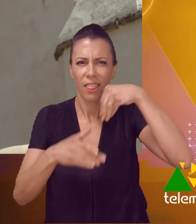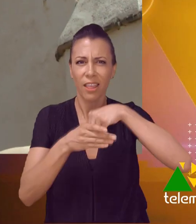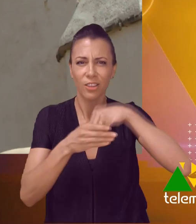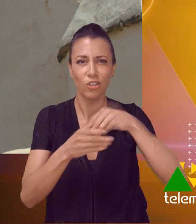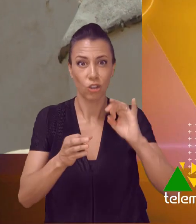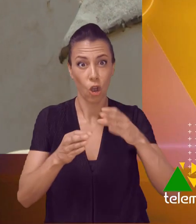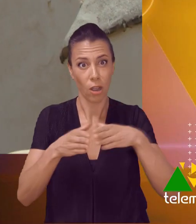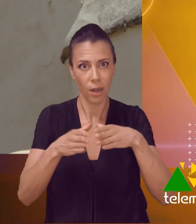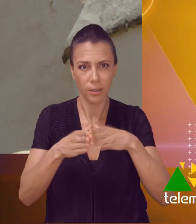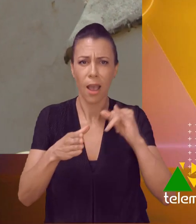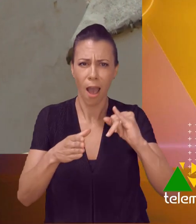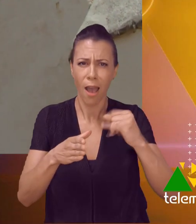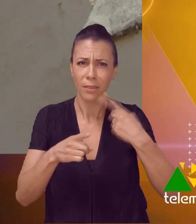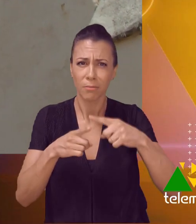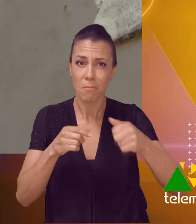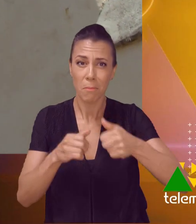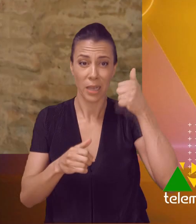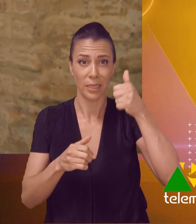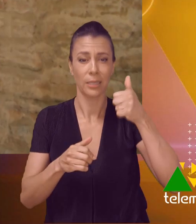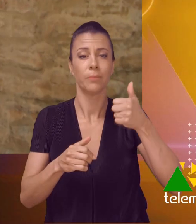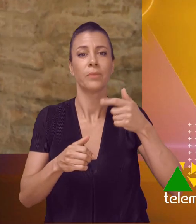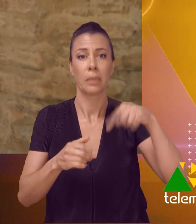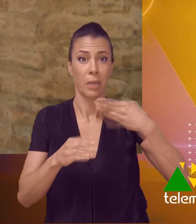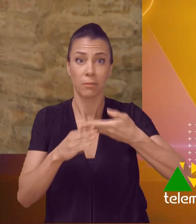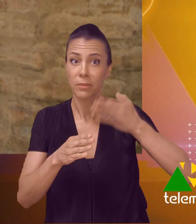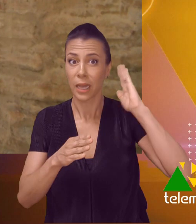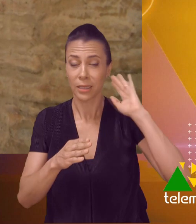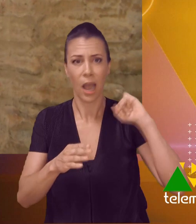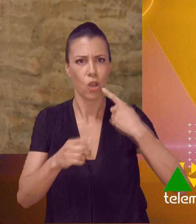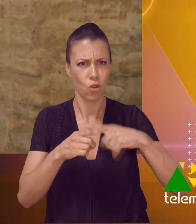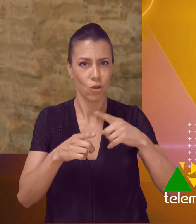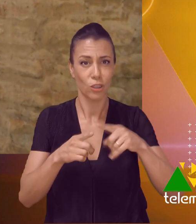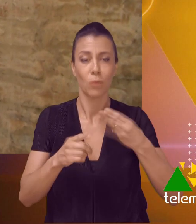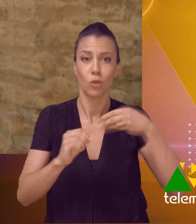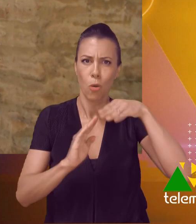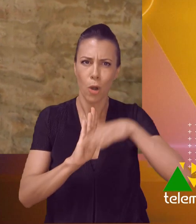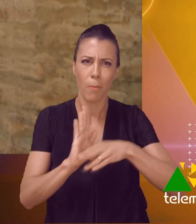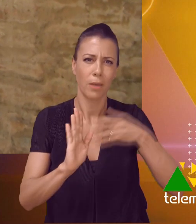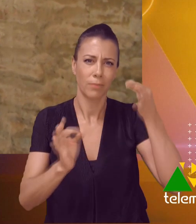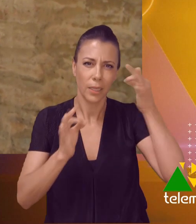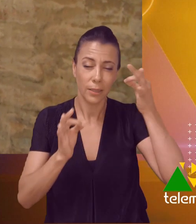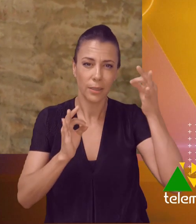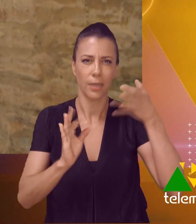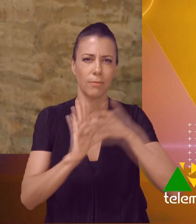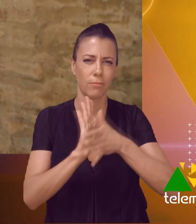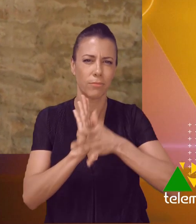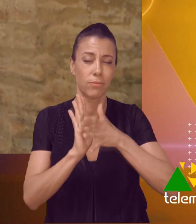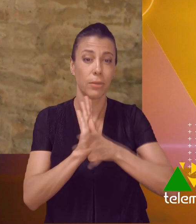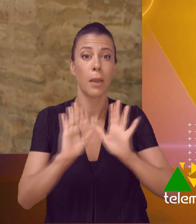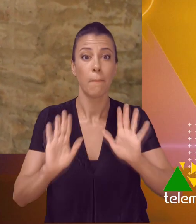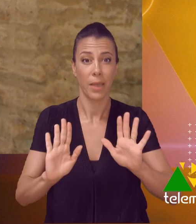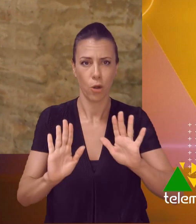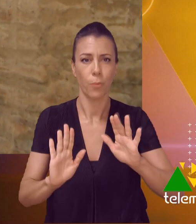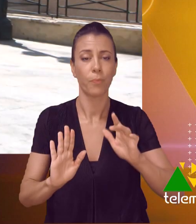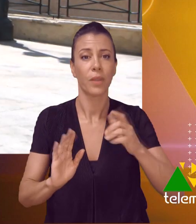esta iglesia, dentro de la trastienda, como ya hemos hecho en algunos programas, y de camino también conocer algo importantísimo. Si nos encontramos